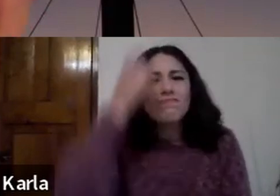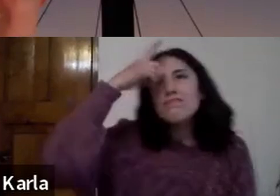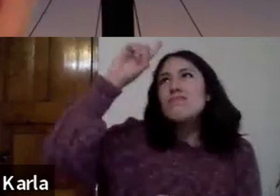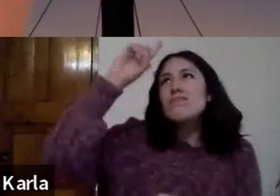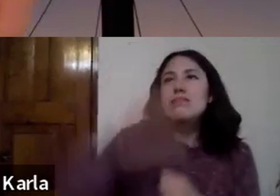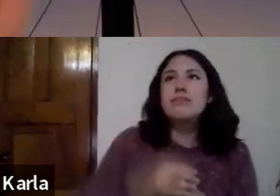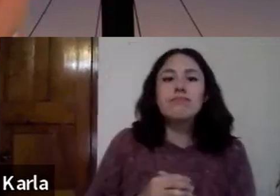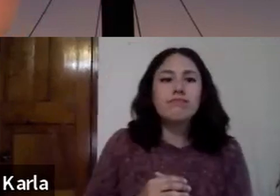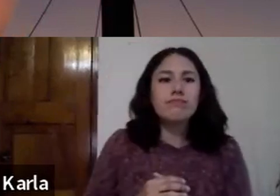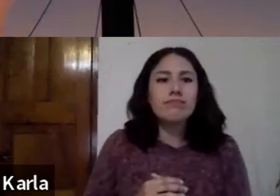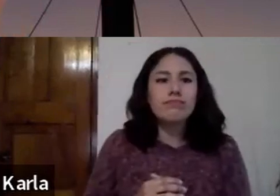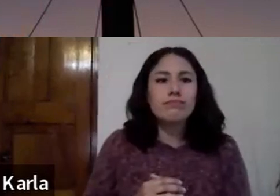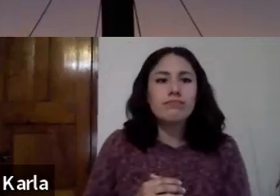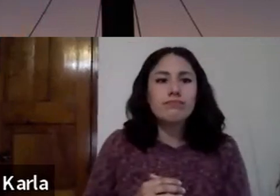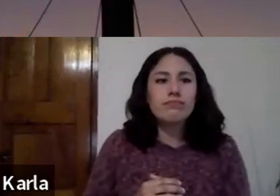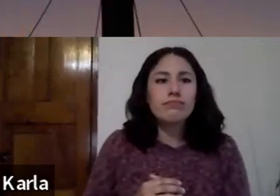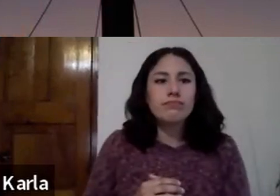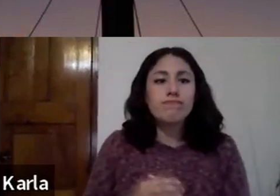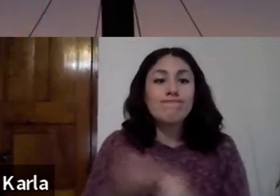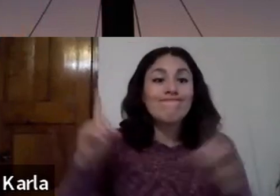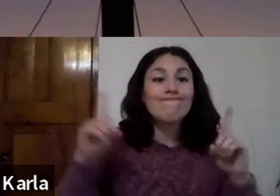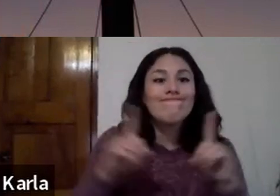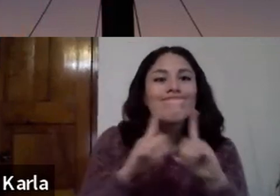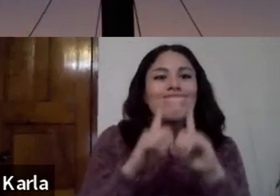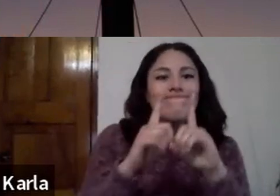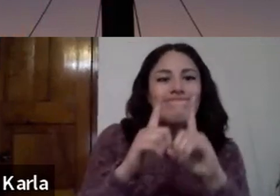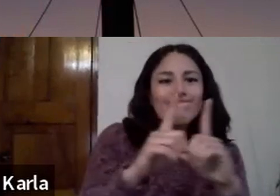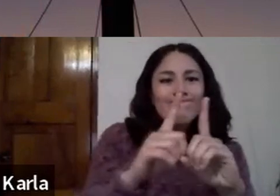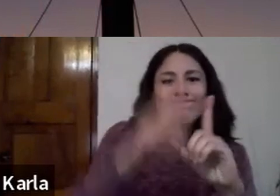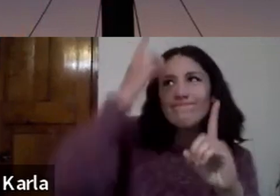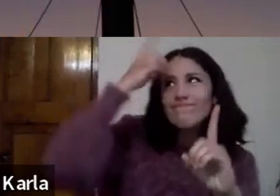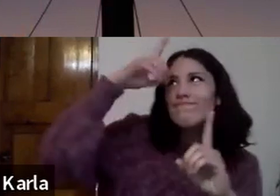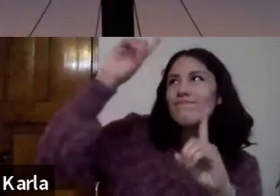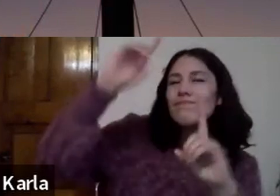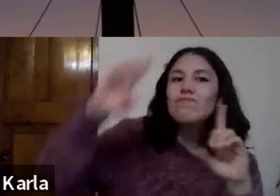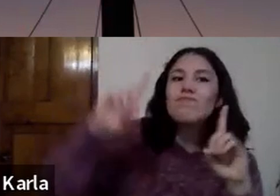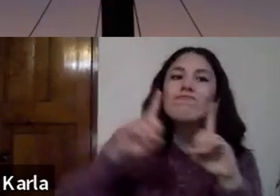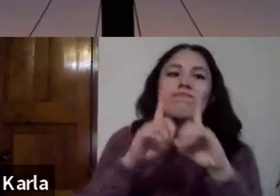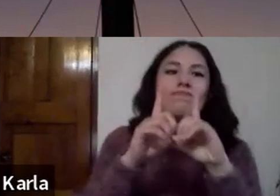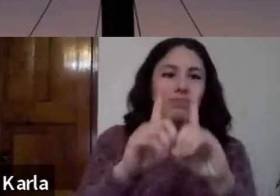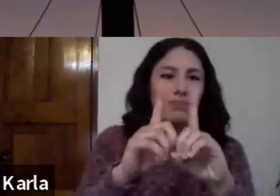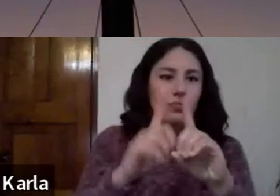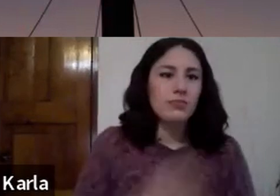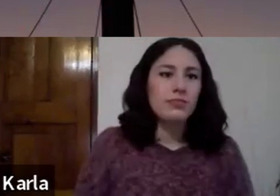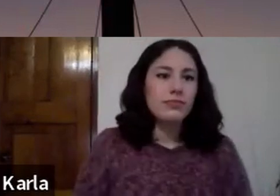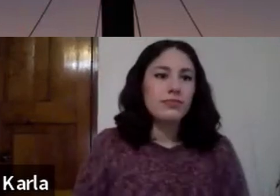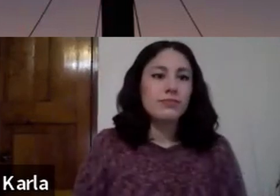caminar hacia una intimidad más profunda con Dios. Eso es lo que estaba sucediendo